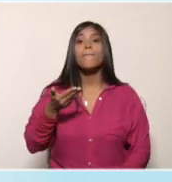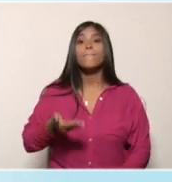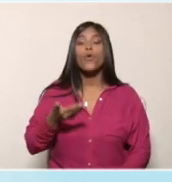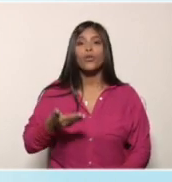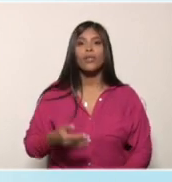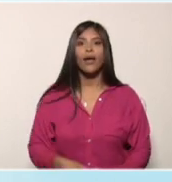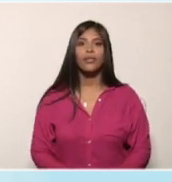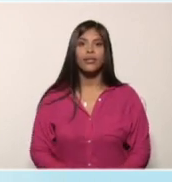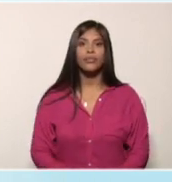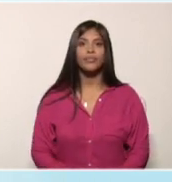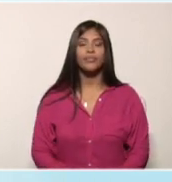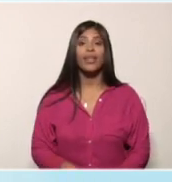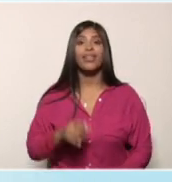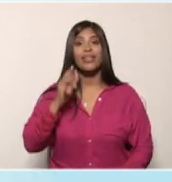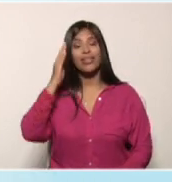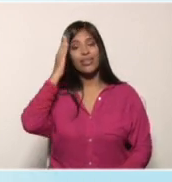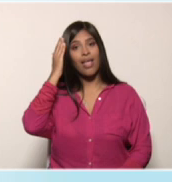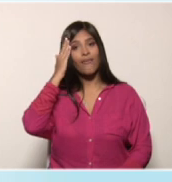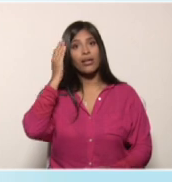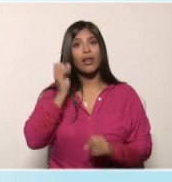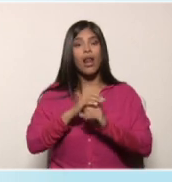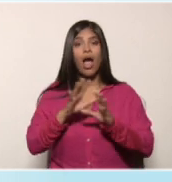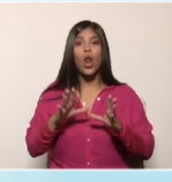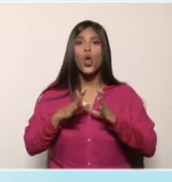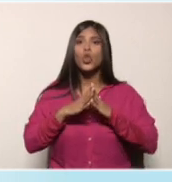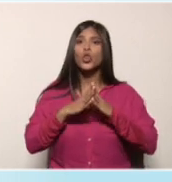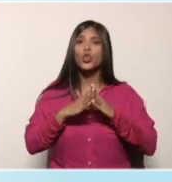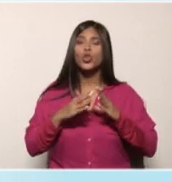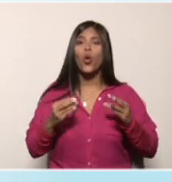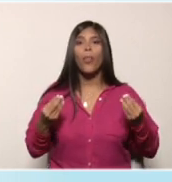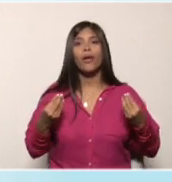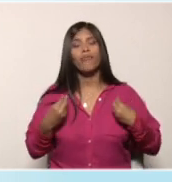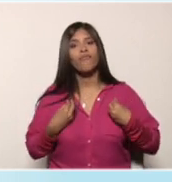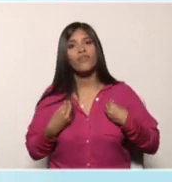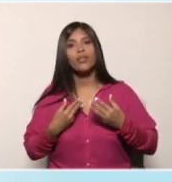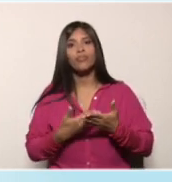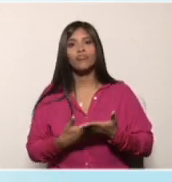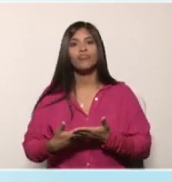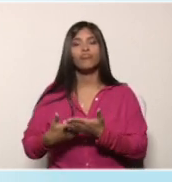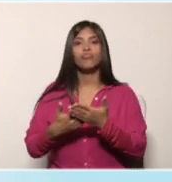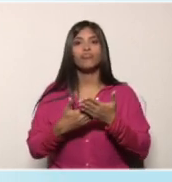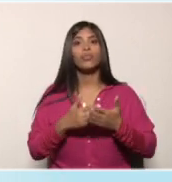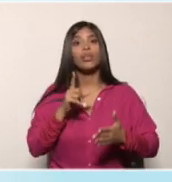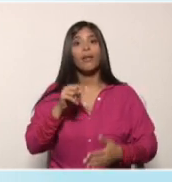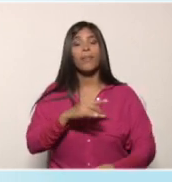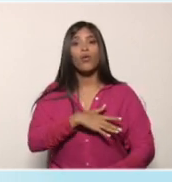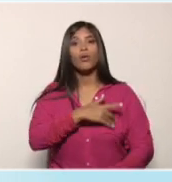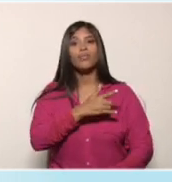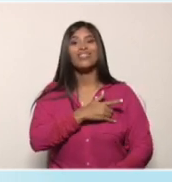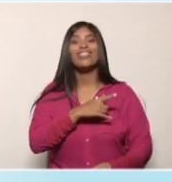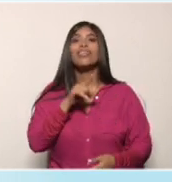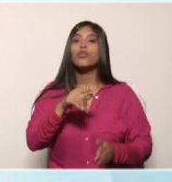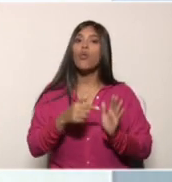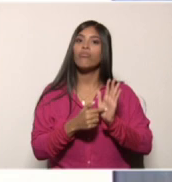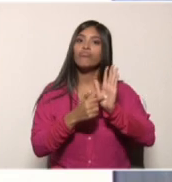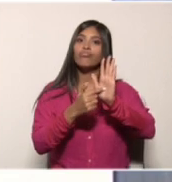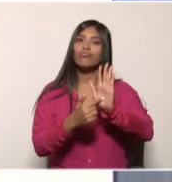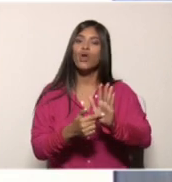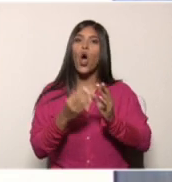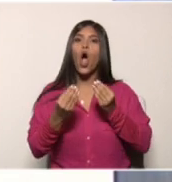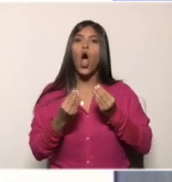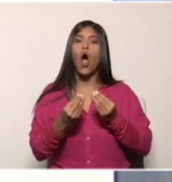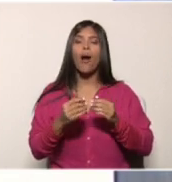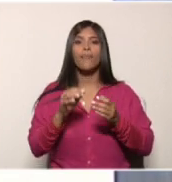que debemos manejar en toda nuestra vida escolar y universitaria, que es la presentación de trabajos